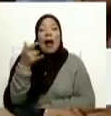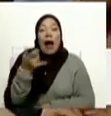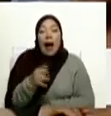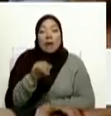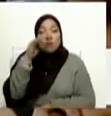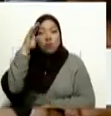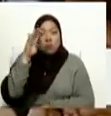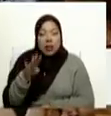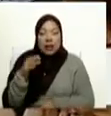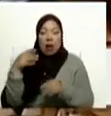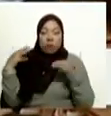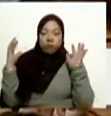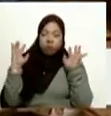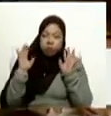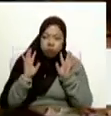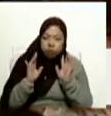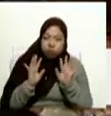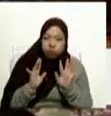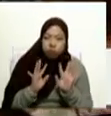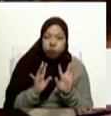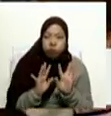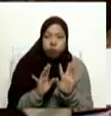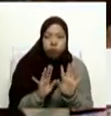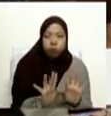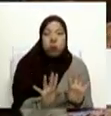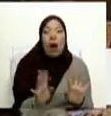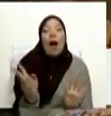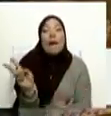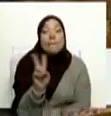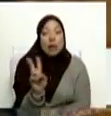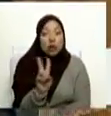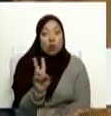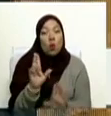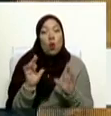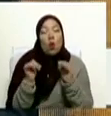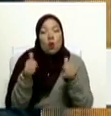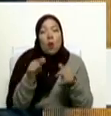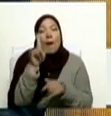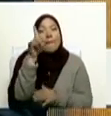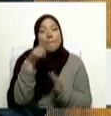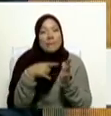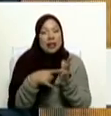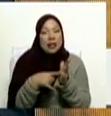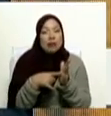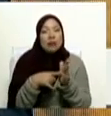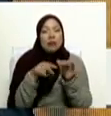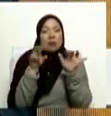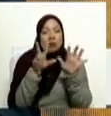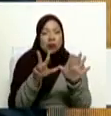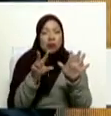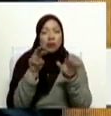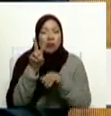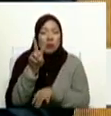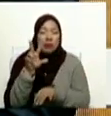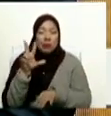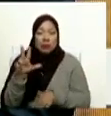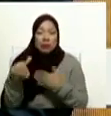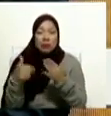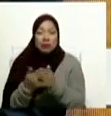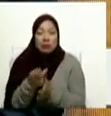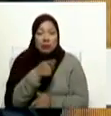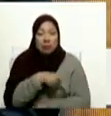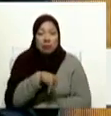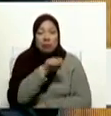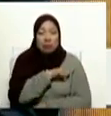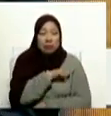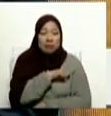por sobre el occidente del territorio venezolano habían alcanzado a comienzos de 1823 evidenciaba que el ejército español no